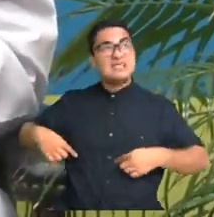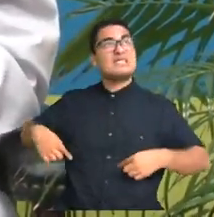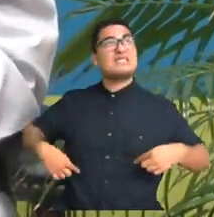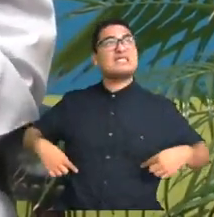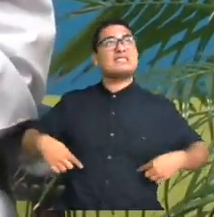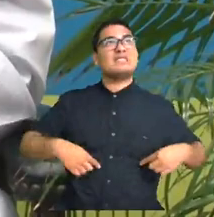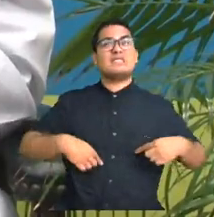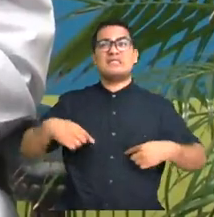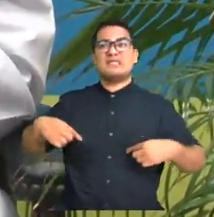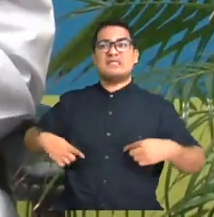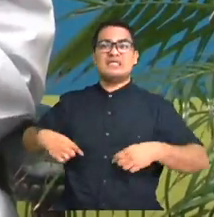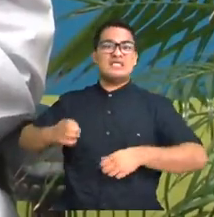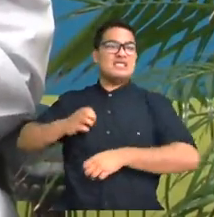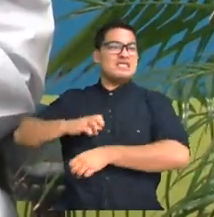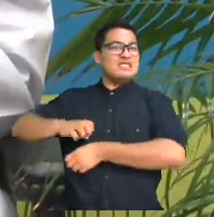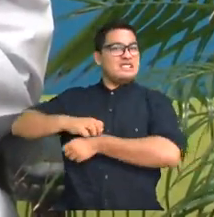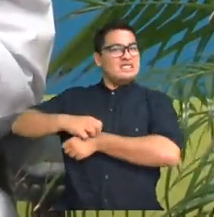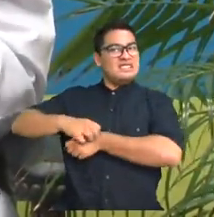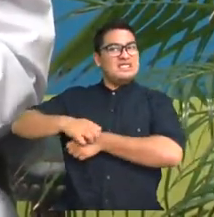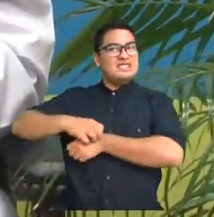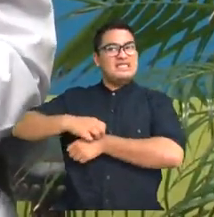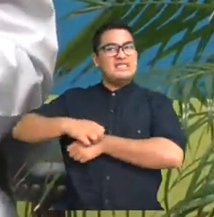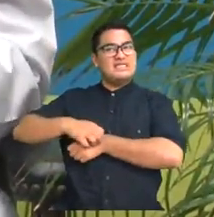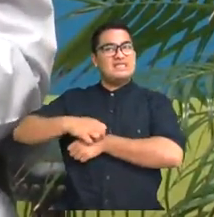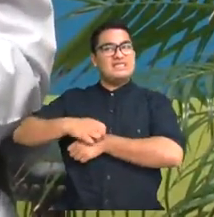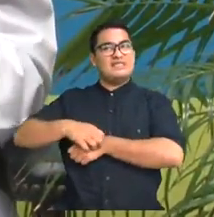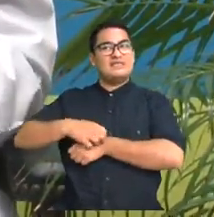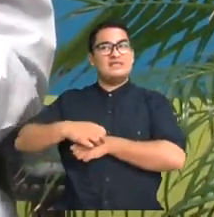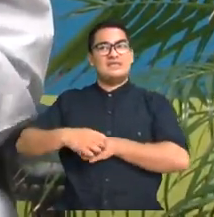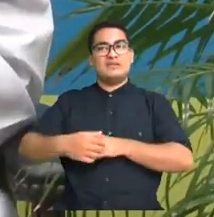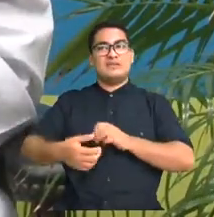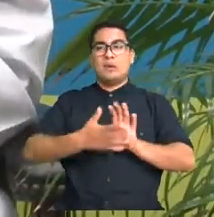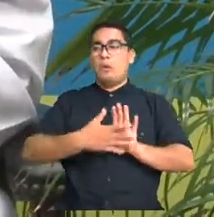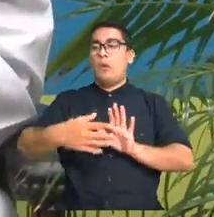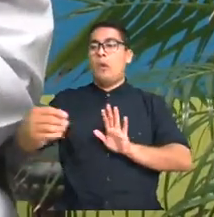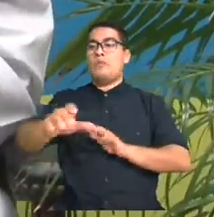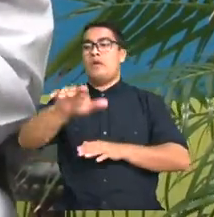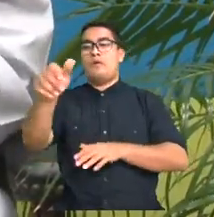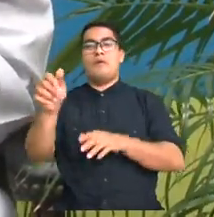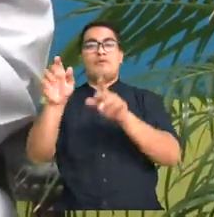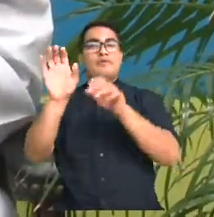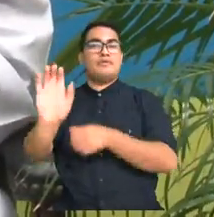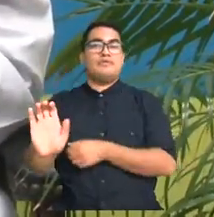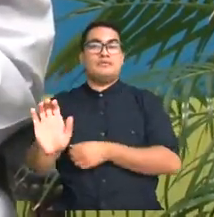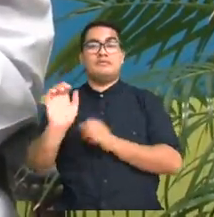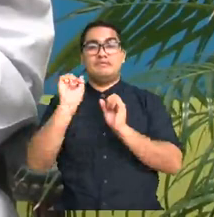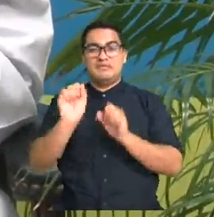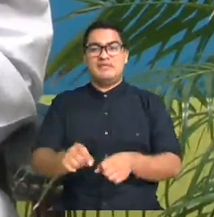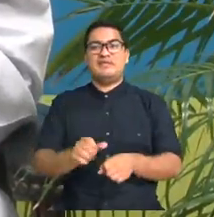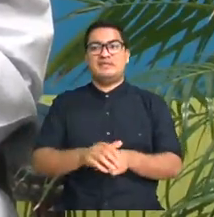pruriginosas, les da picazón a los niños y se pasan en el cuerpo. Entonces es